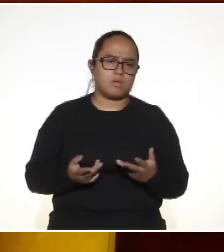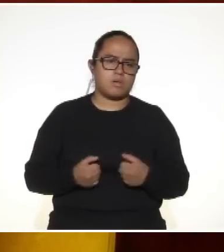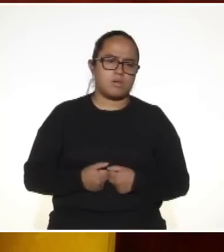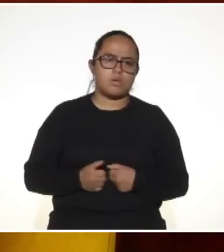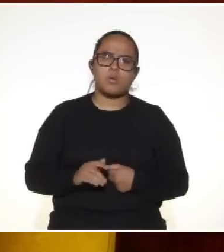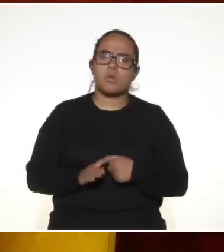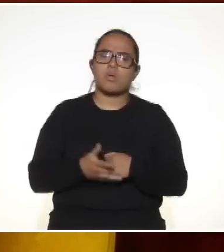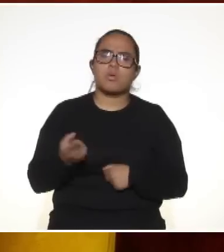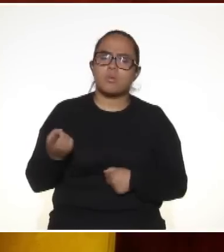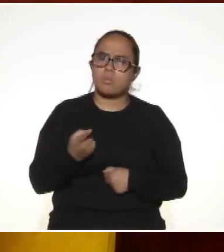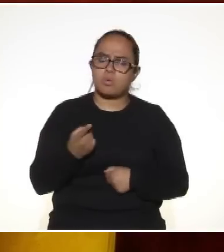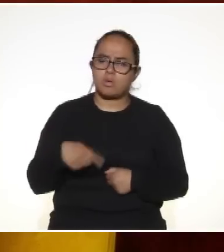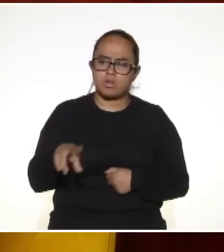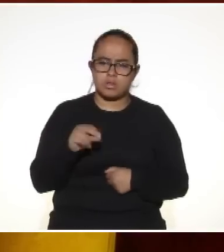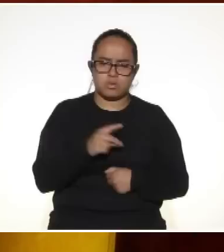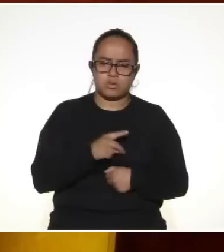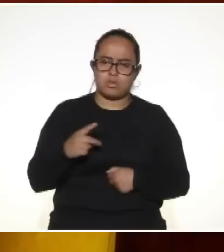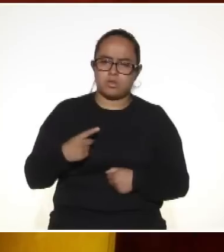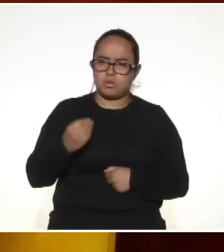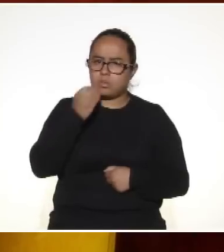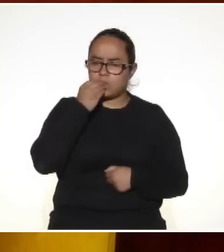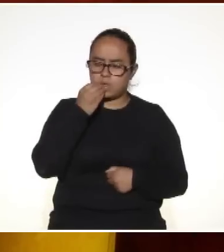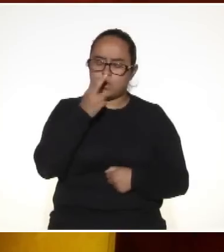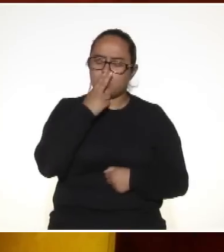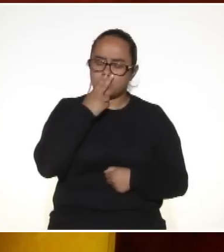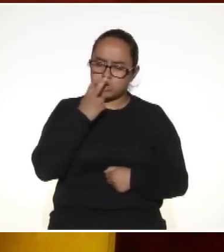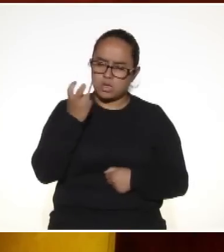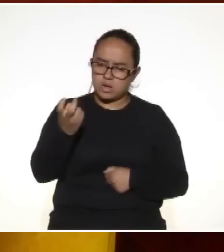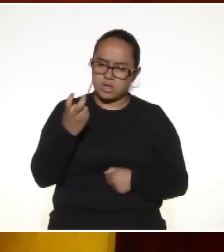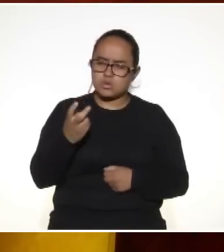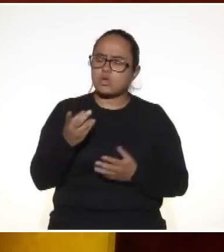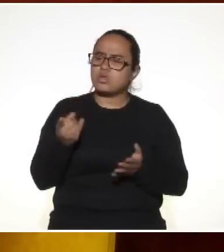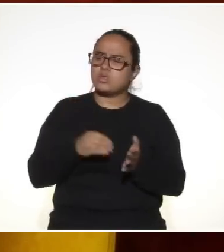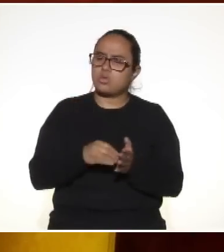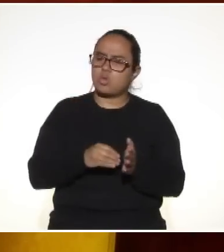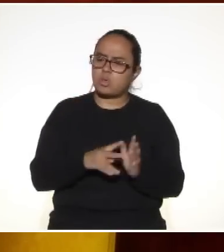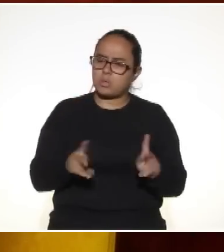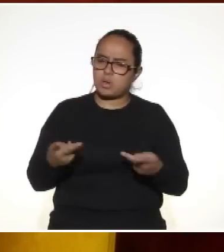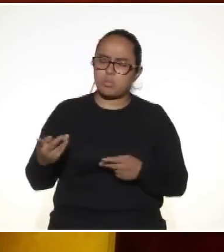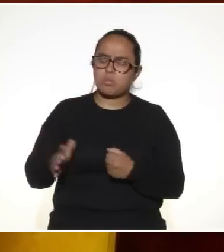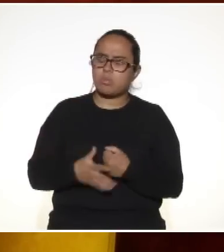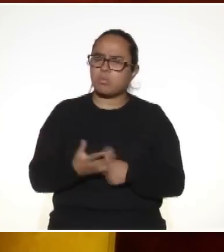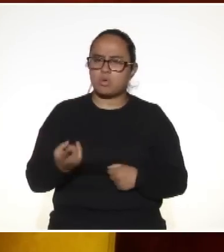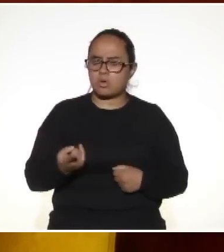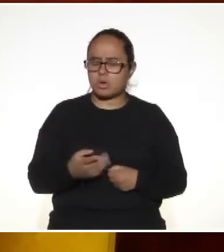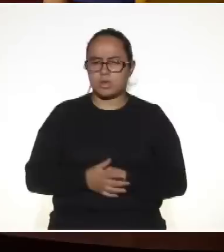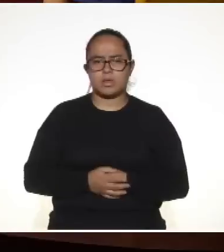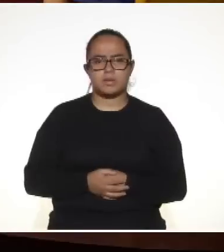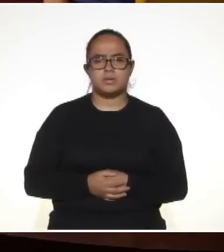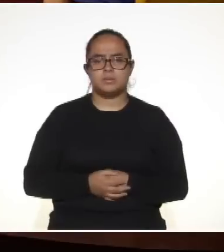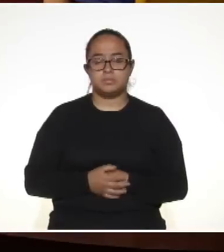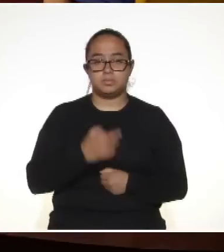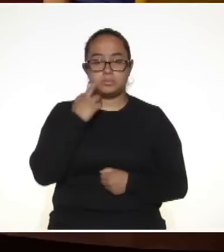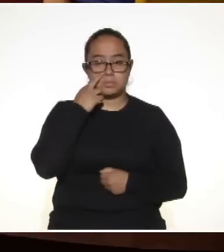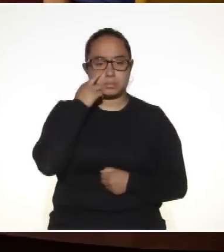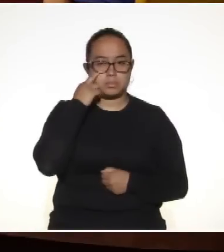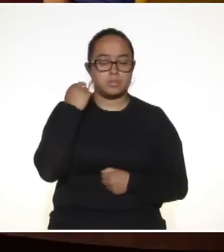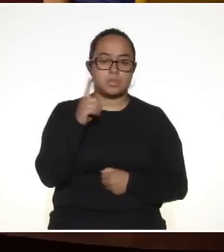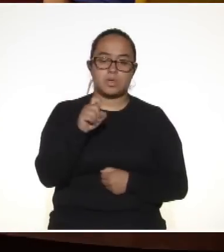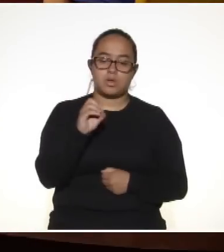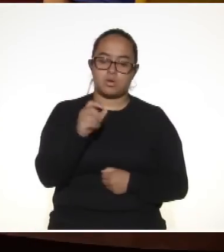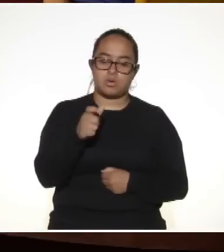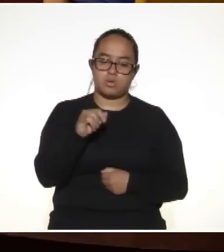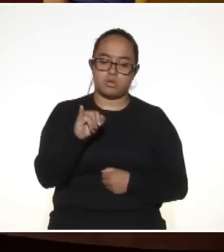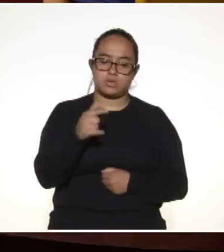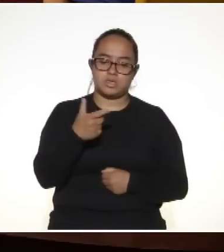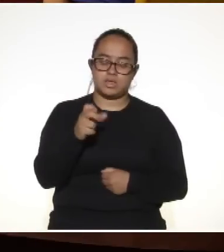o sea, ¿por qué no se debe usar y aún así la siguen vendiendo? Y si no tiene ningún uso, ¿por qué sigue existiendo Bien. en el mercado? El agua oxigenada es peróxido